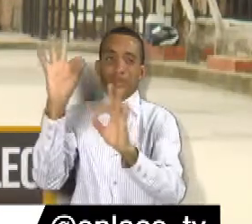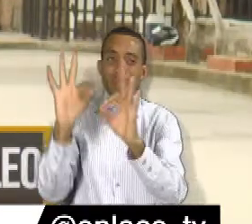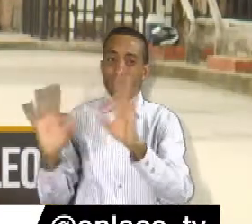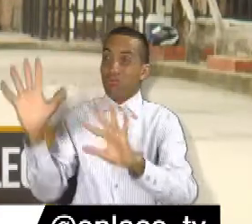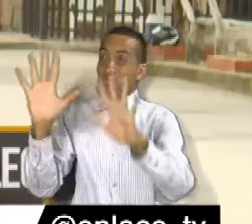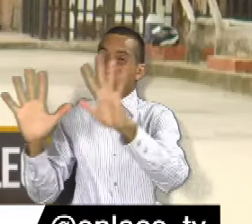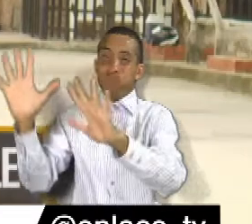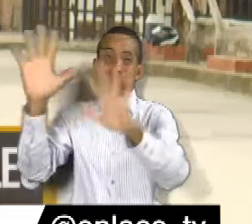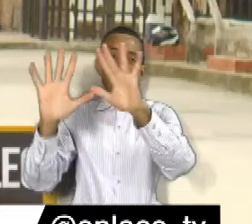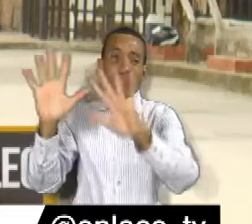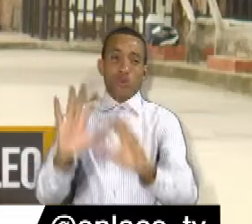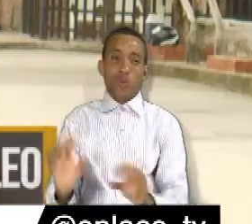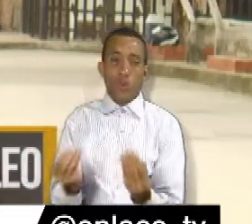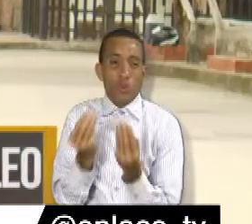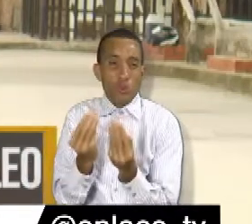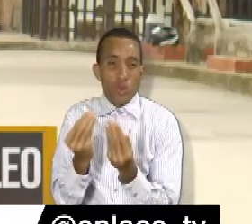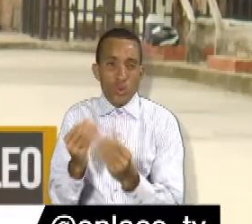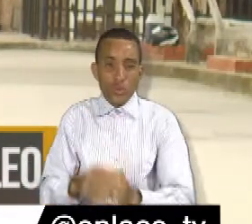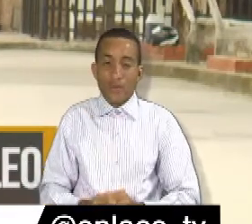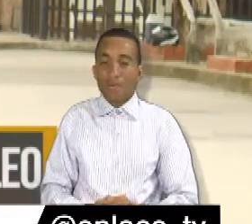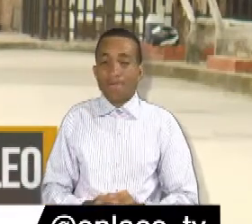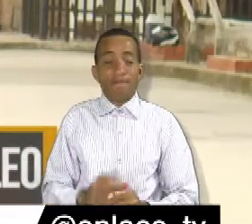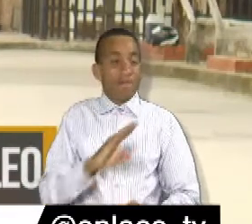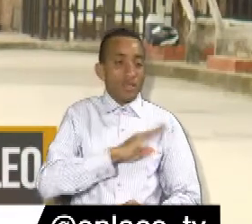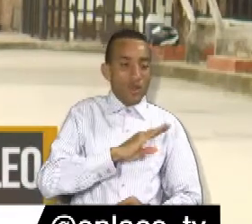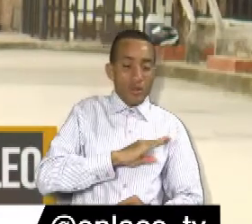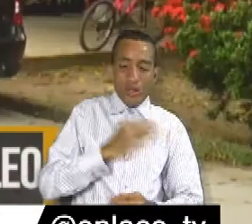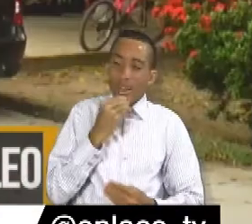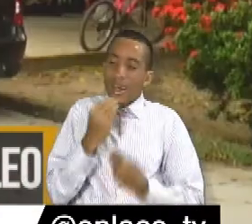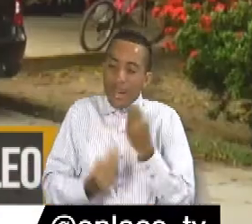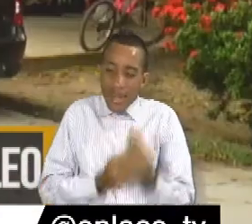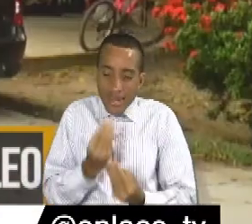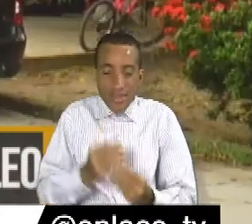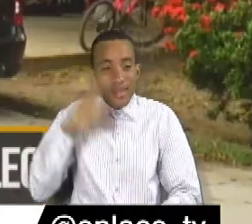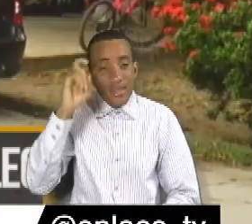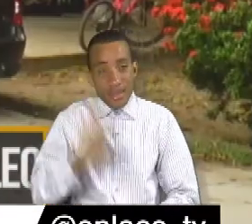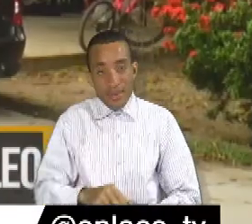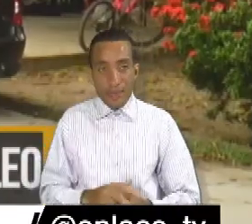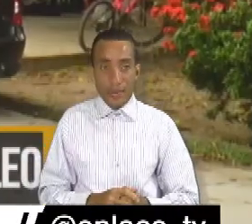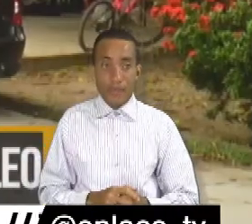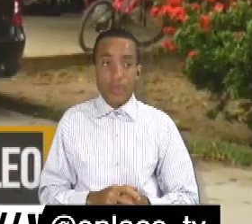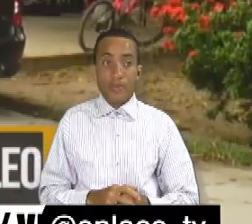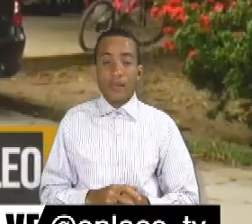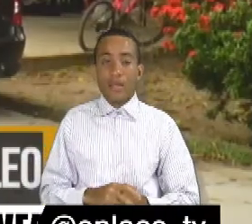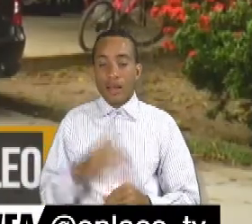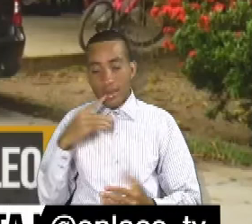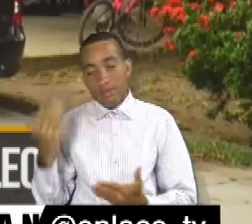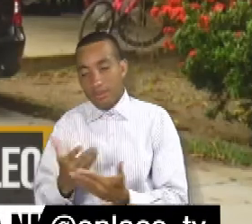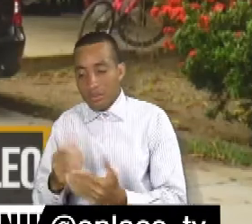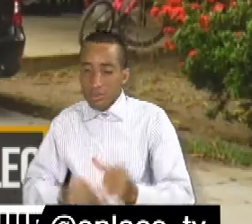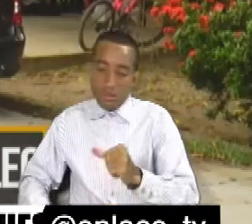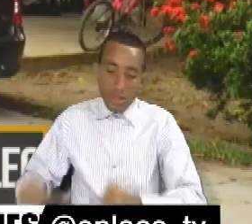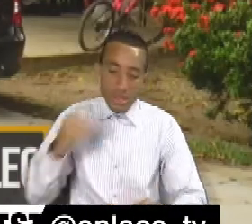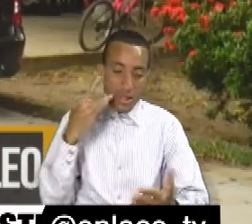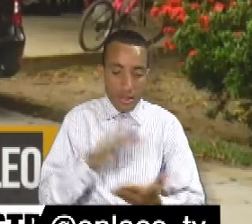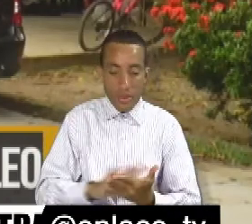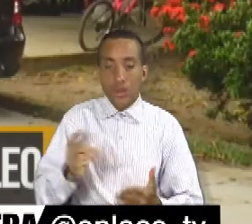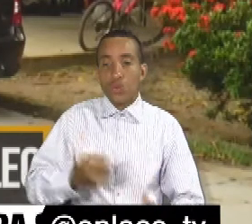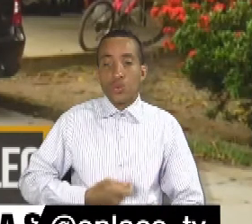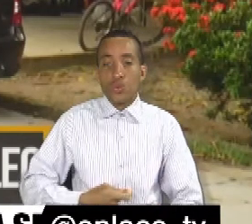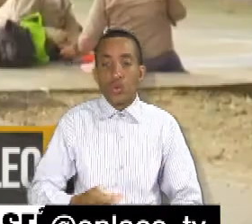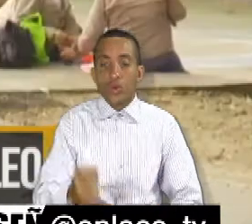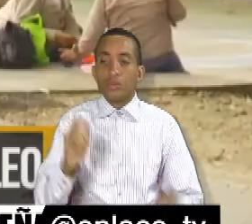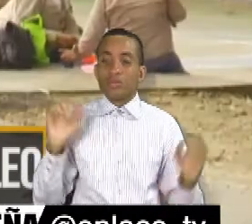ver cómo se hace para evacuar esas abejas. El lugar era habilitado para adelantar una actividad de recreación el próximo fin de